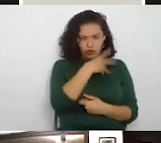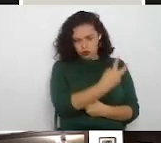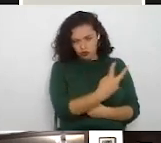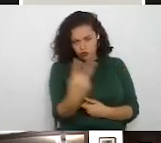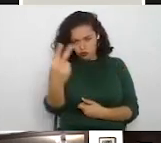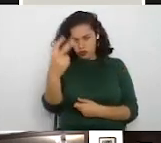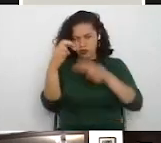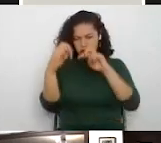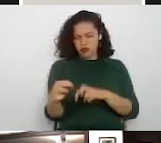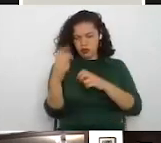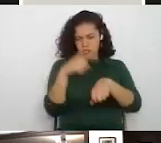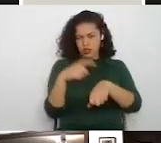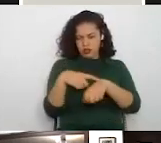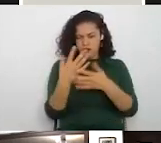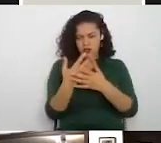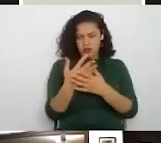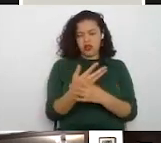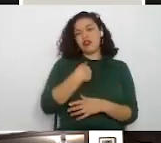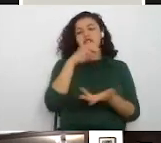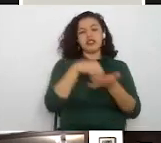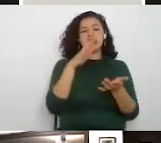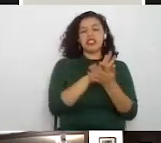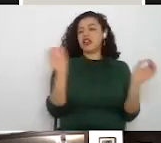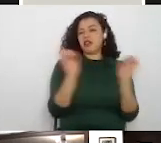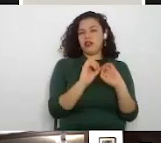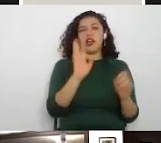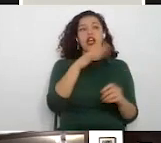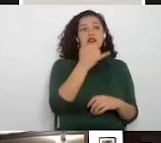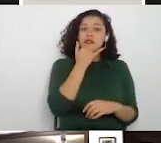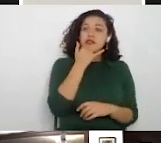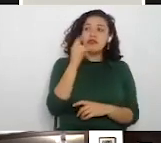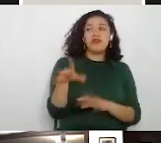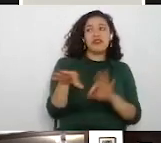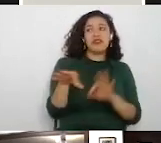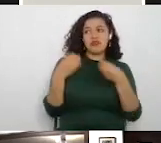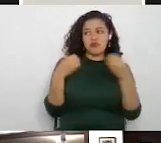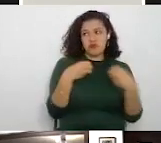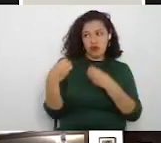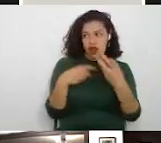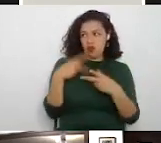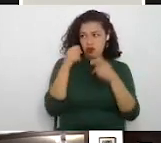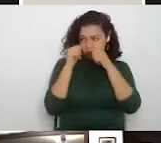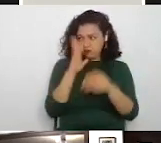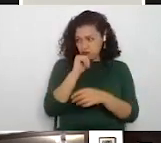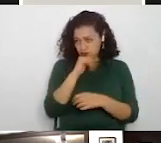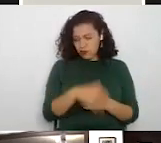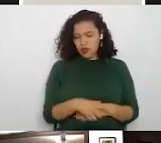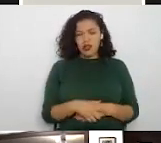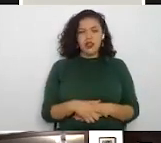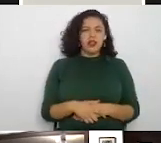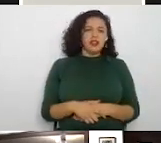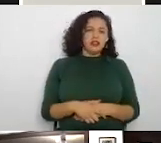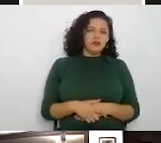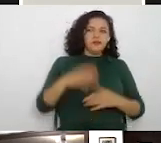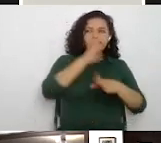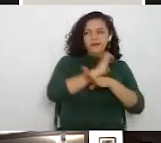hora determinada, porque si llegamos sin cita, pues perdóname, tengo mucho trabajo, no te puedo atender ahorita. Entonces ya debemos de tener